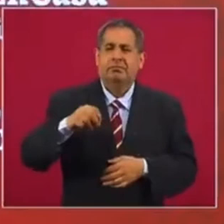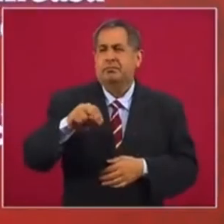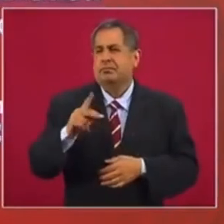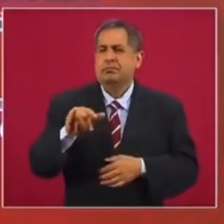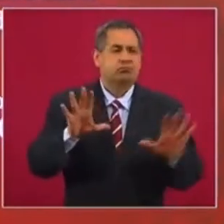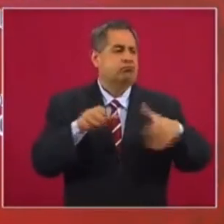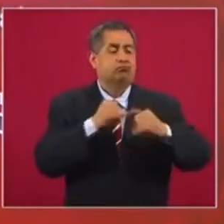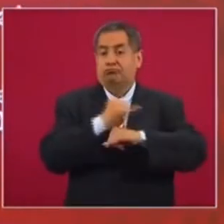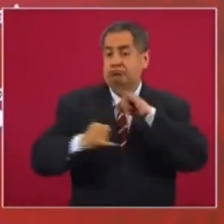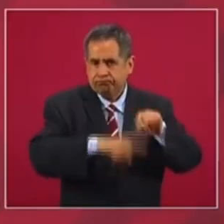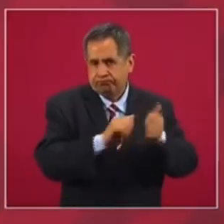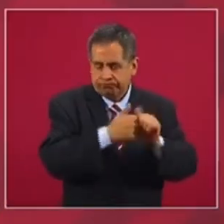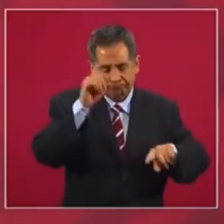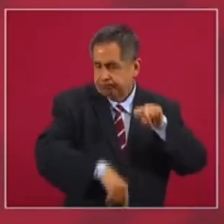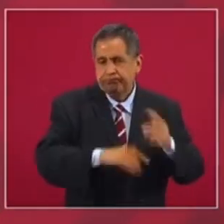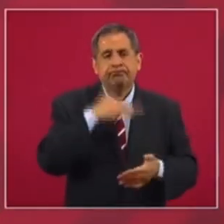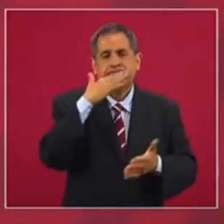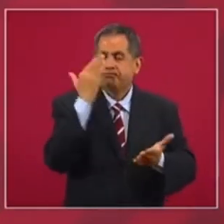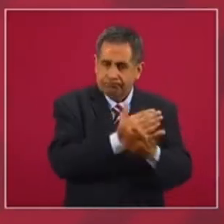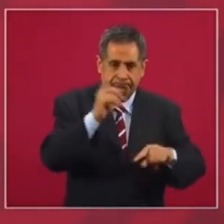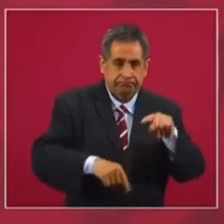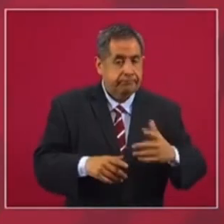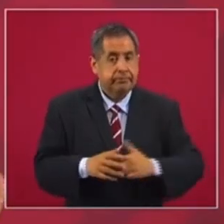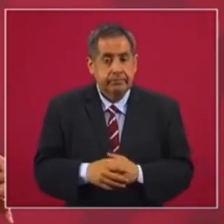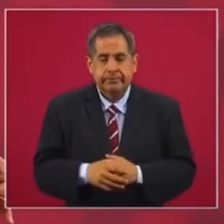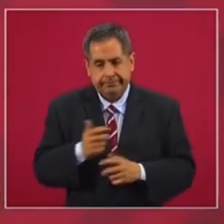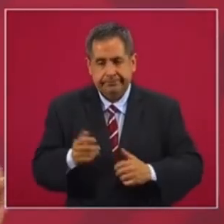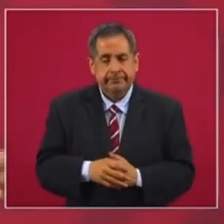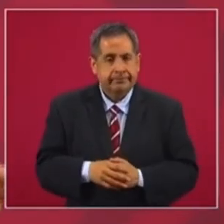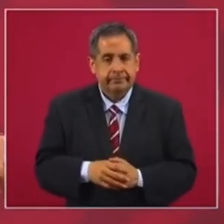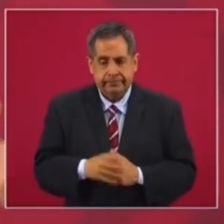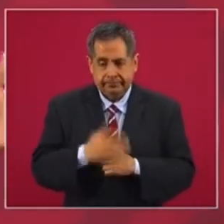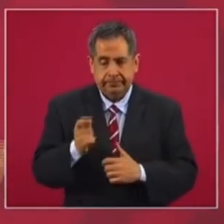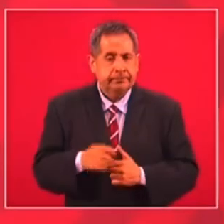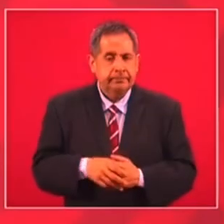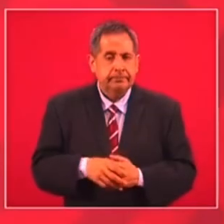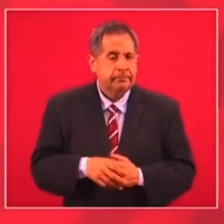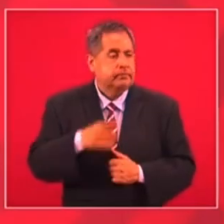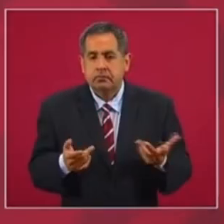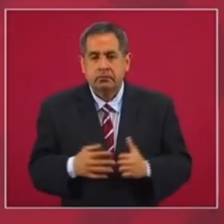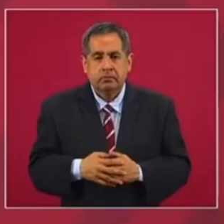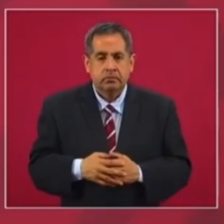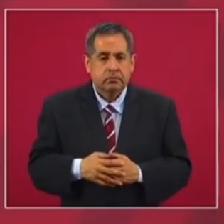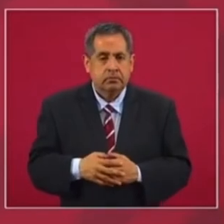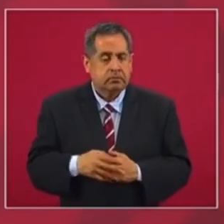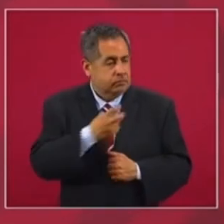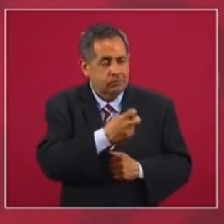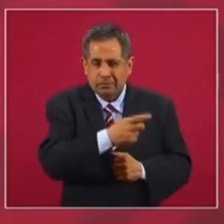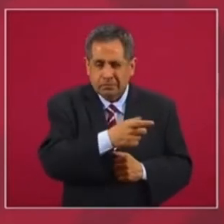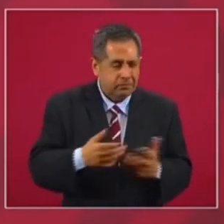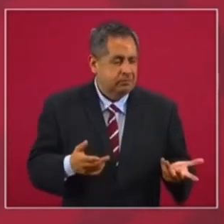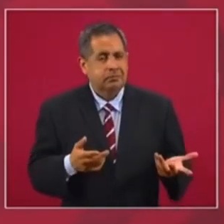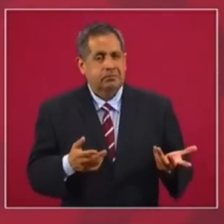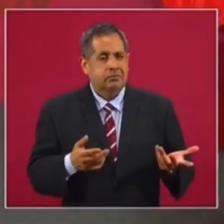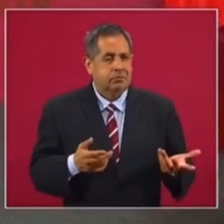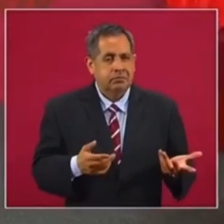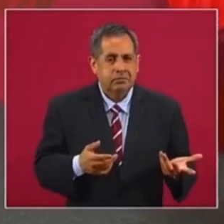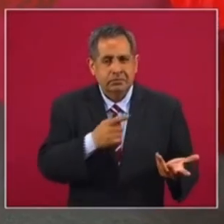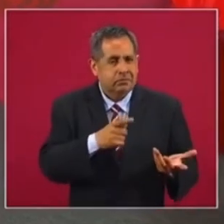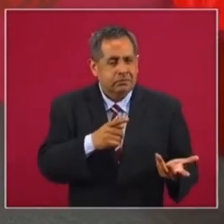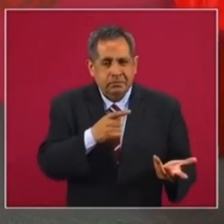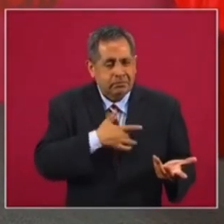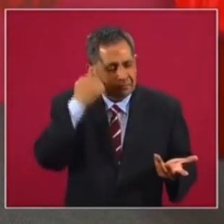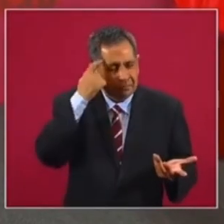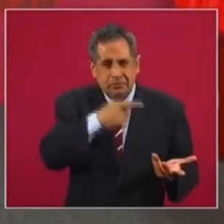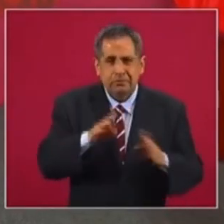casos transnacionales, y es lamentable porque utilizan esta situación tan